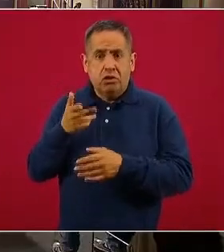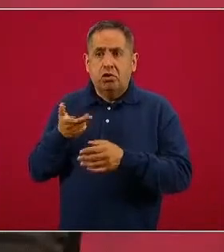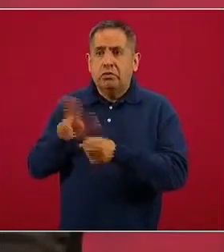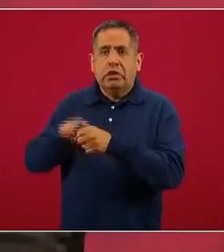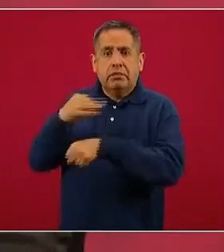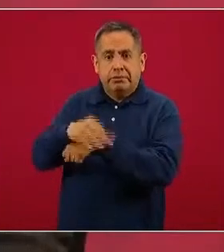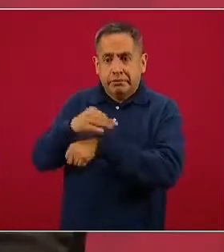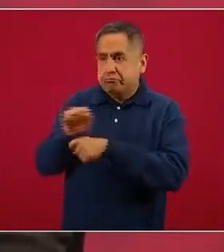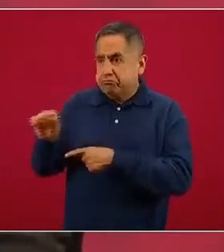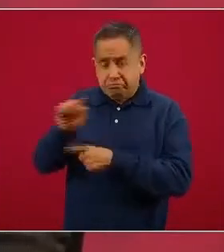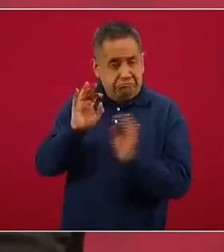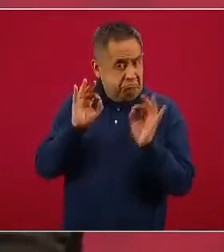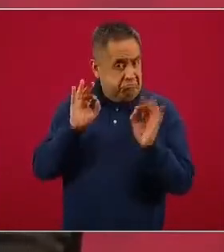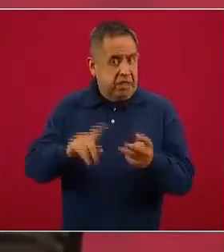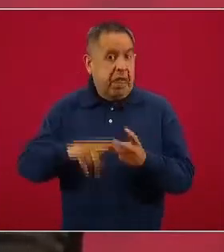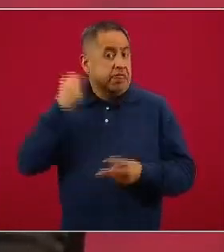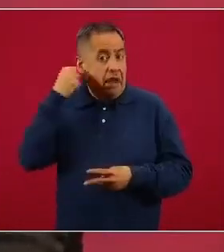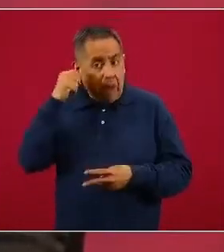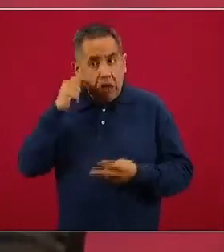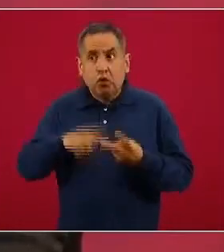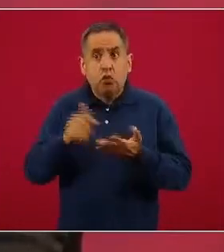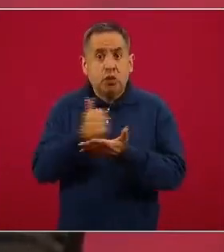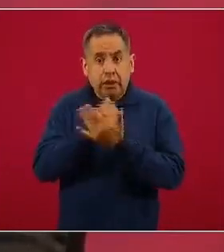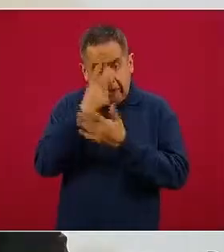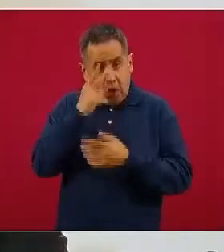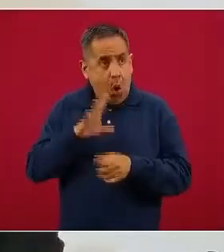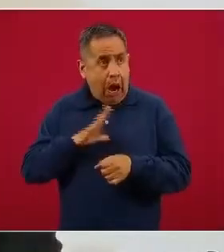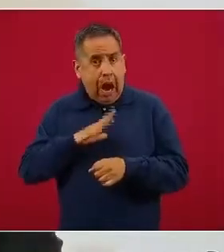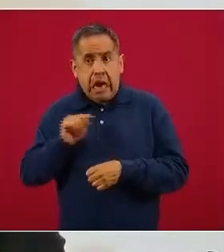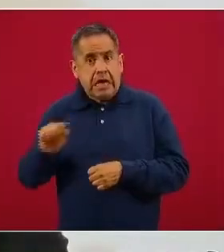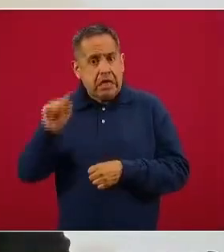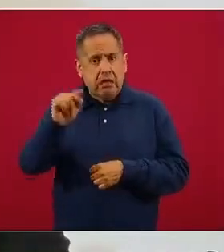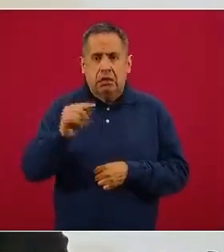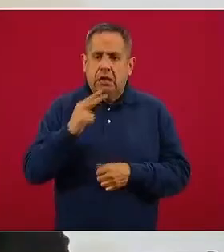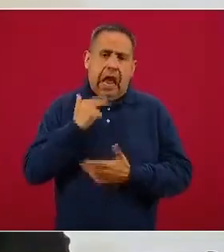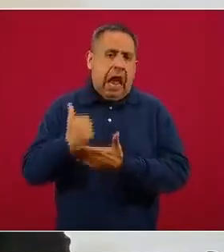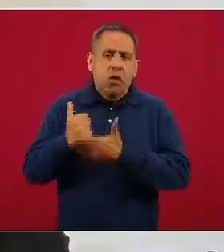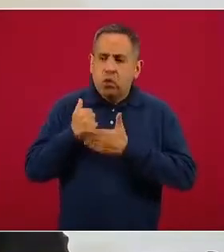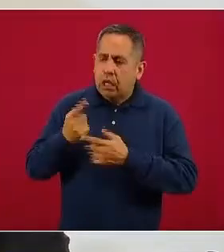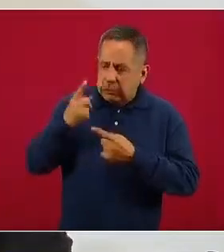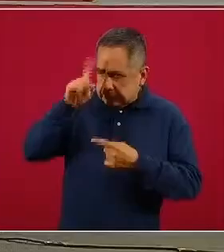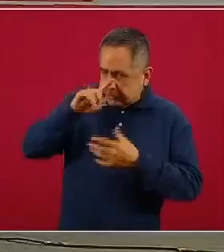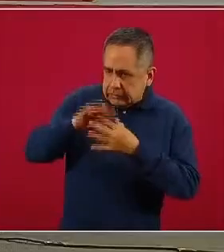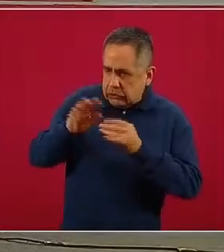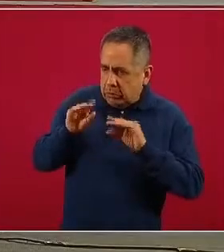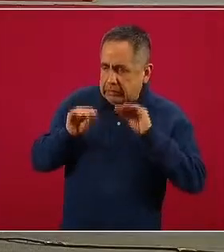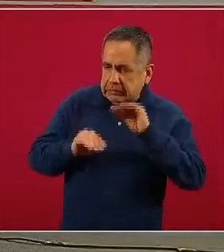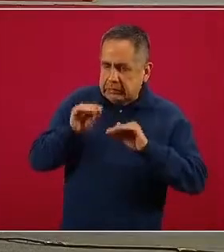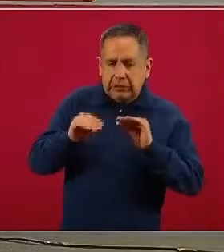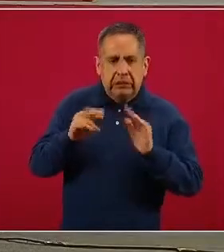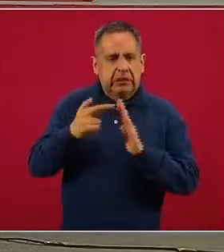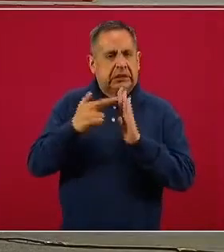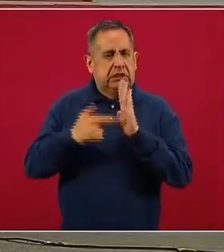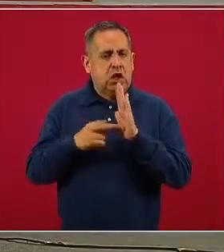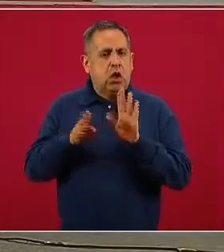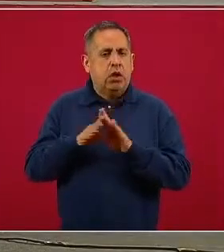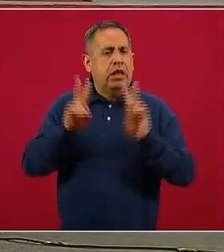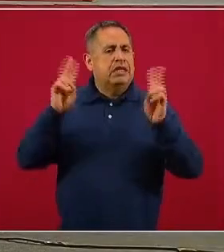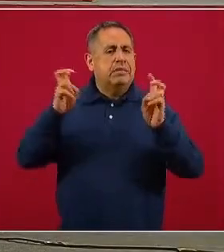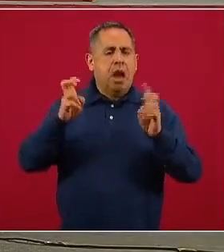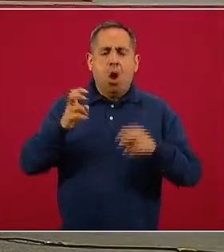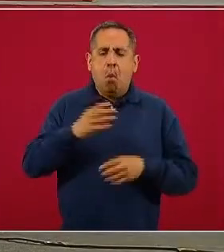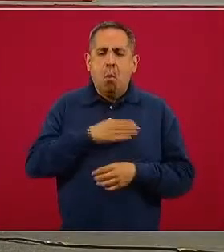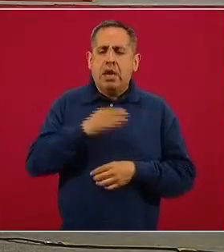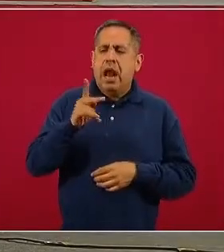unidades, en Tabasco, en la Ciudad de México y en muchas otras entidades que nos están ayudando a conformar este protocolo de buenas prácticas para